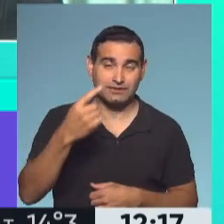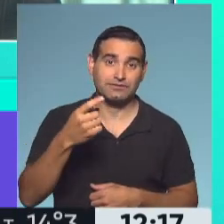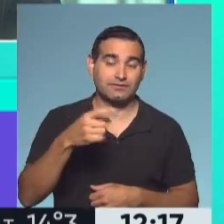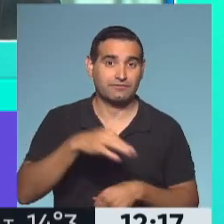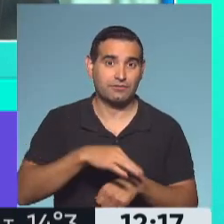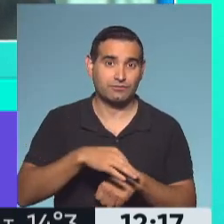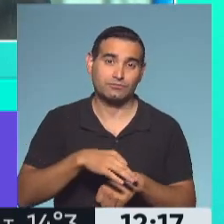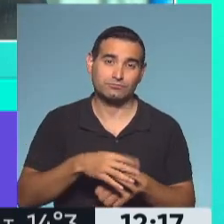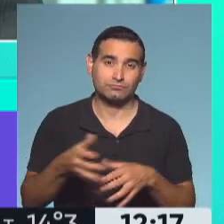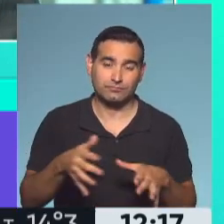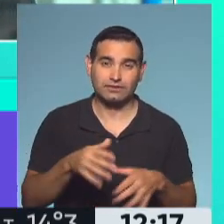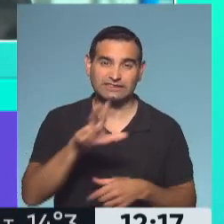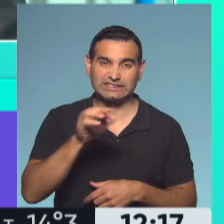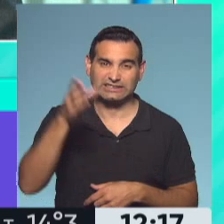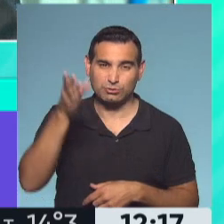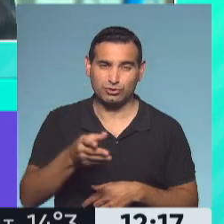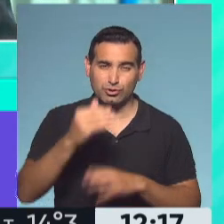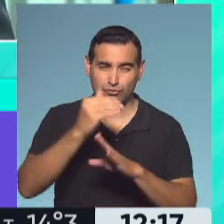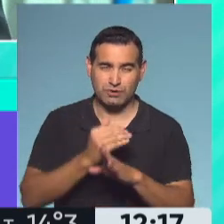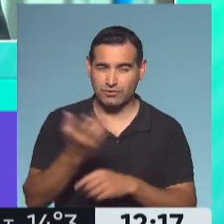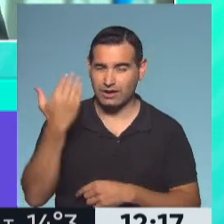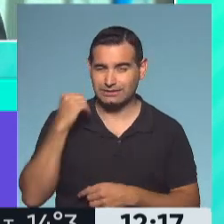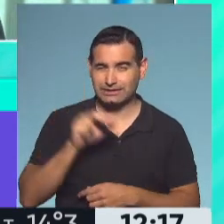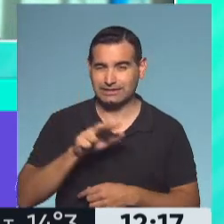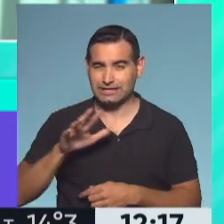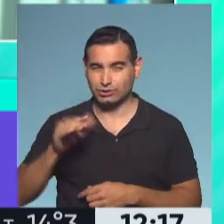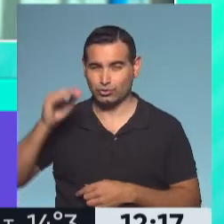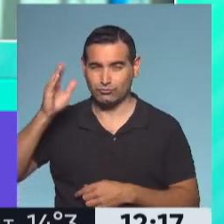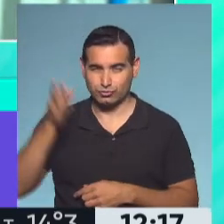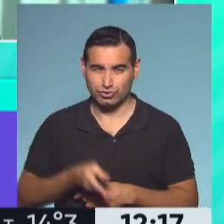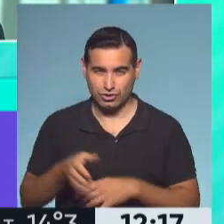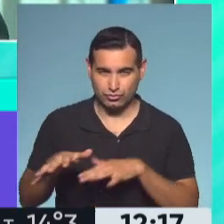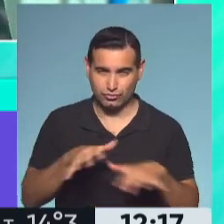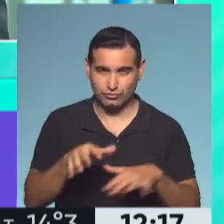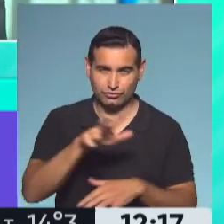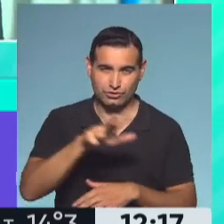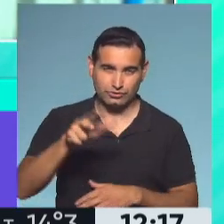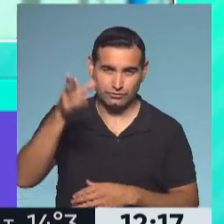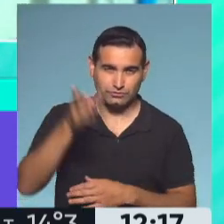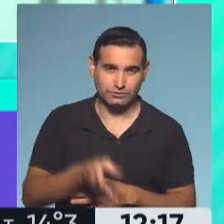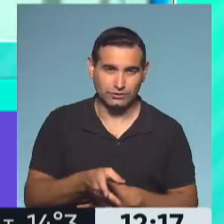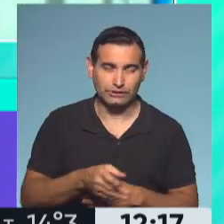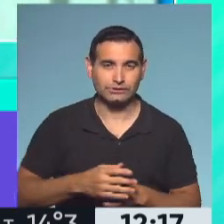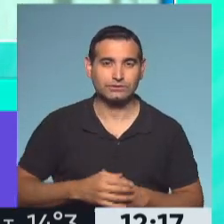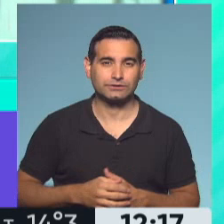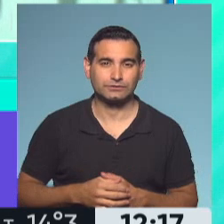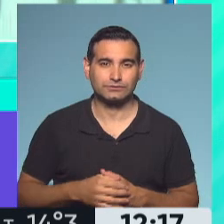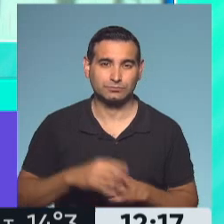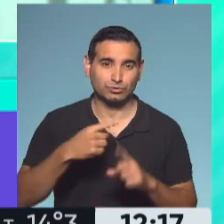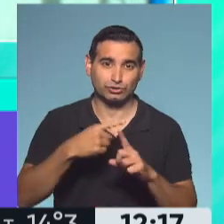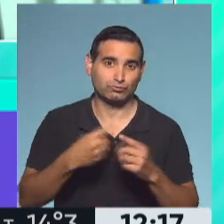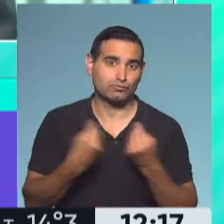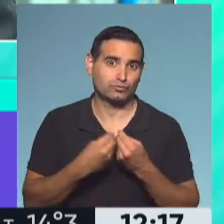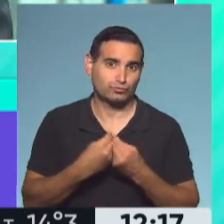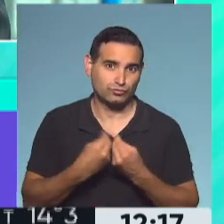dándonos un porcentaje menor al 30%, veníamos con un 35% aproximadamente, 33% de positividad, que es